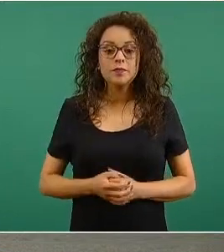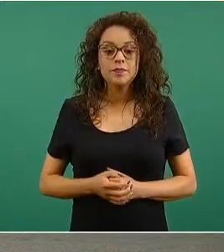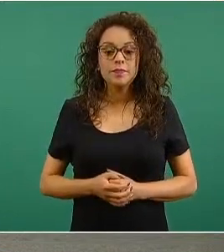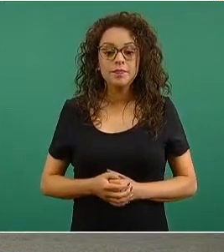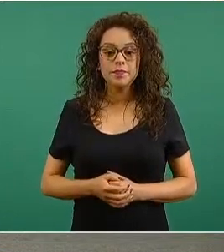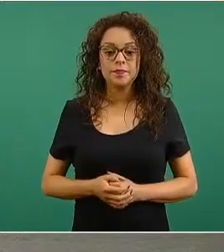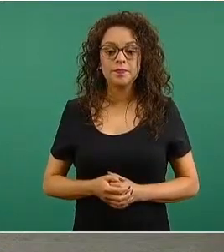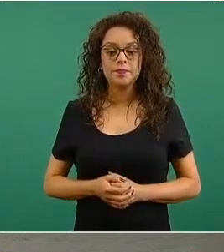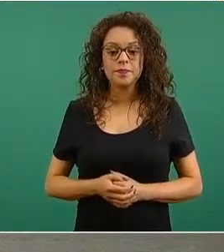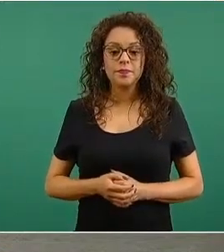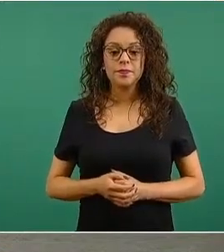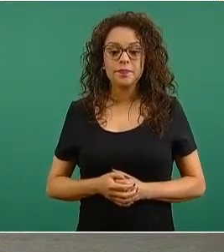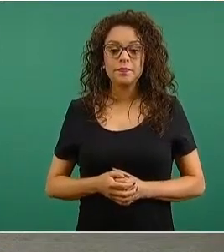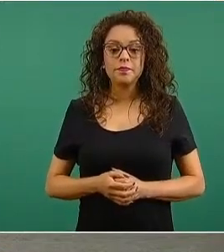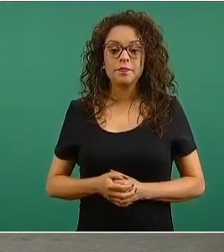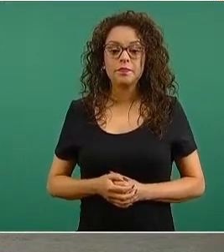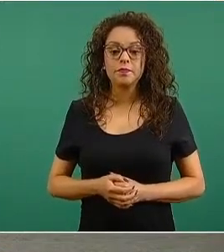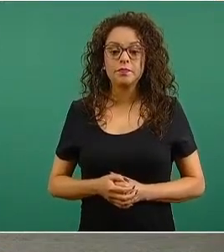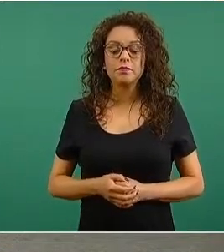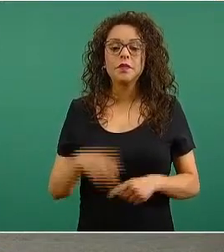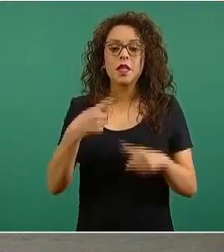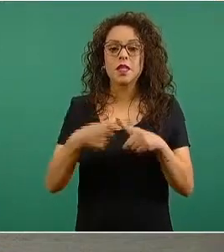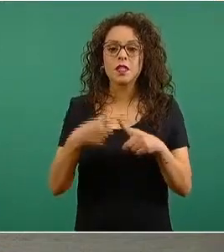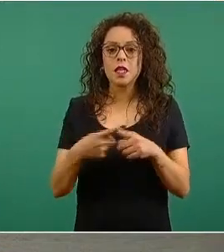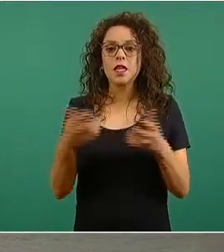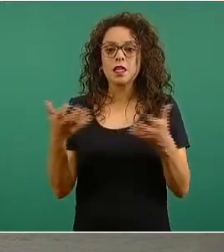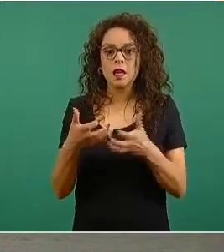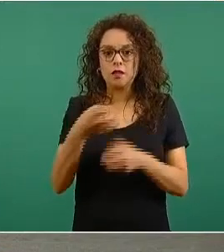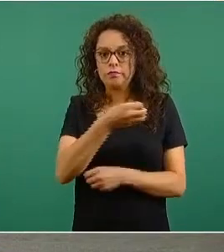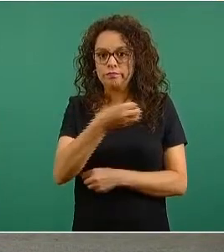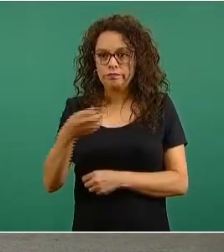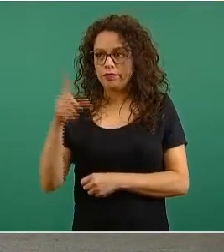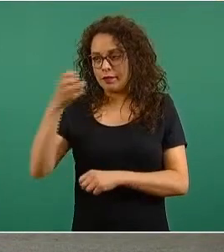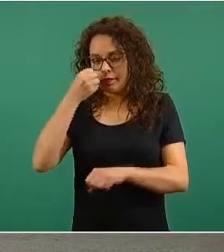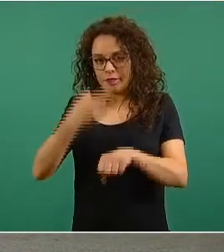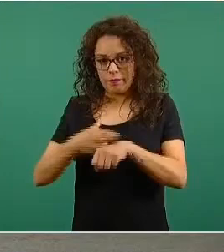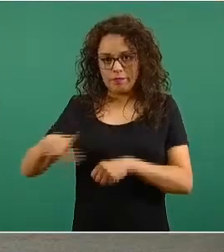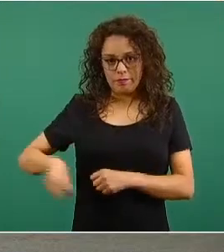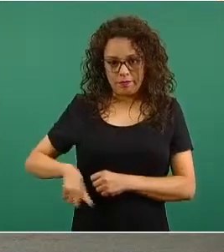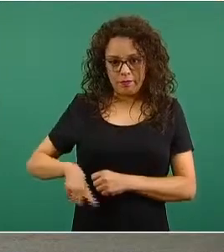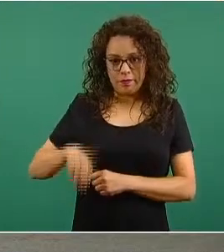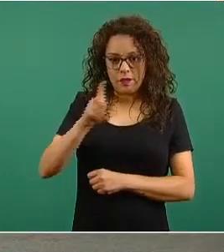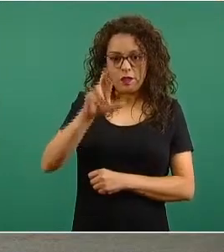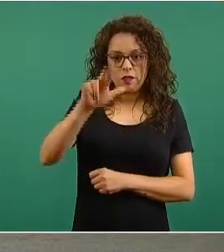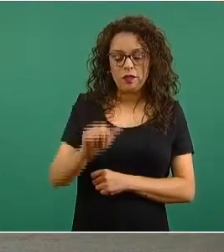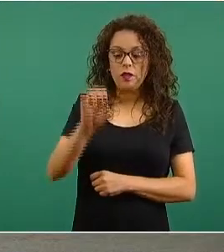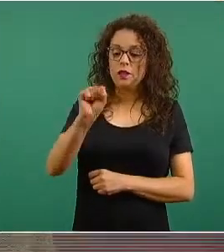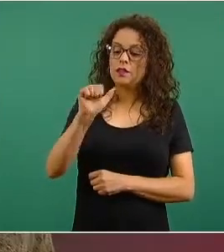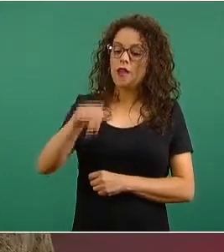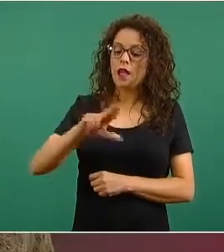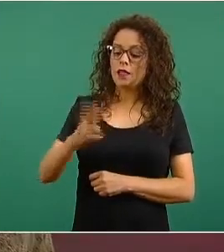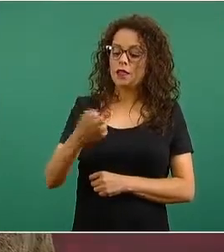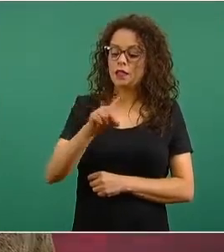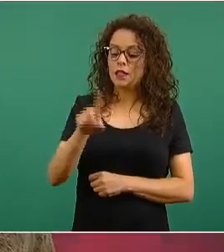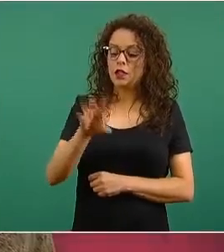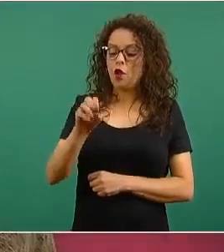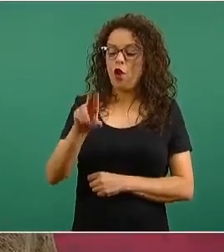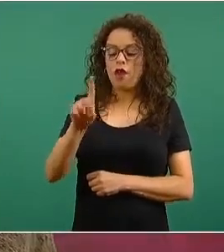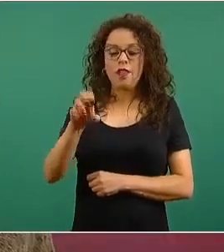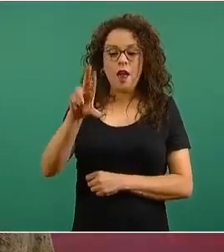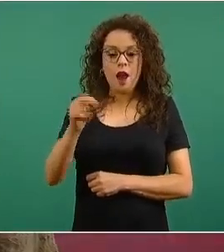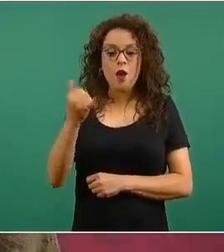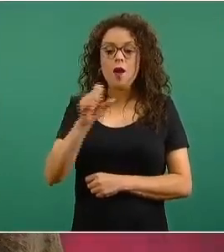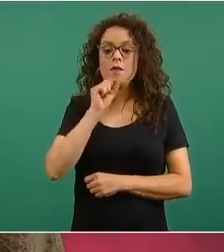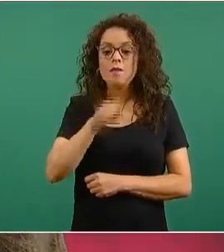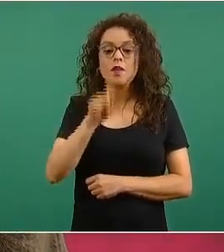La sesión estuvo organizada, como siempre, por la secretaria de Gobernación, la doctora Sánchez Cordero, y en este caso también conducida